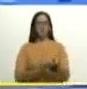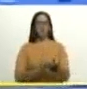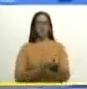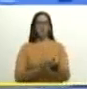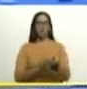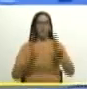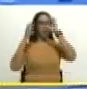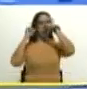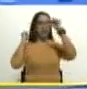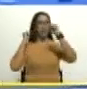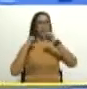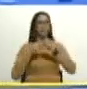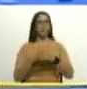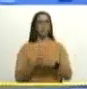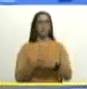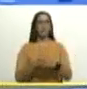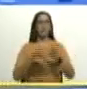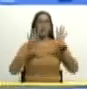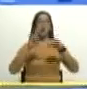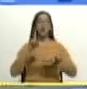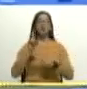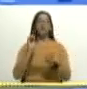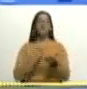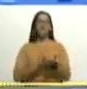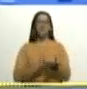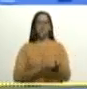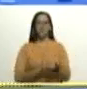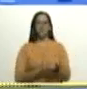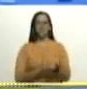embajador, 11 veces.